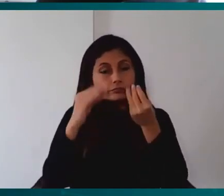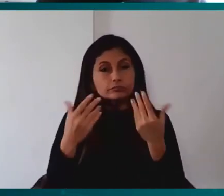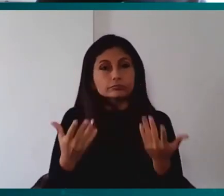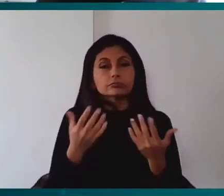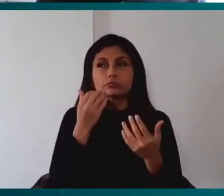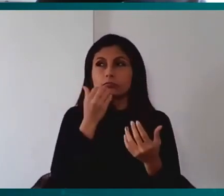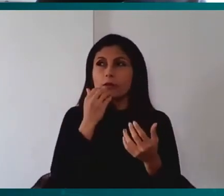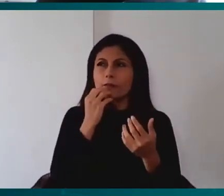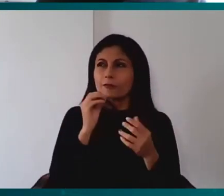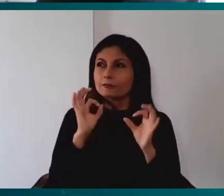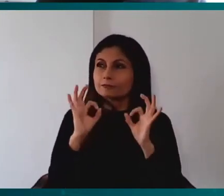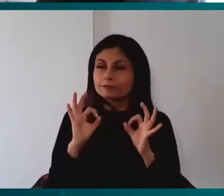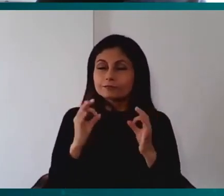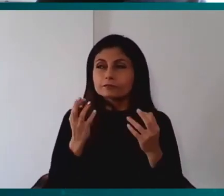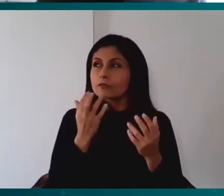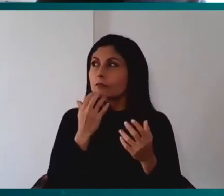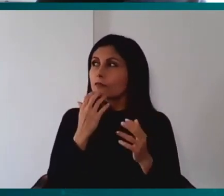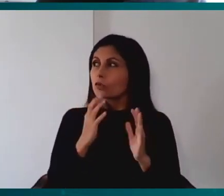digamos,